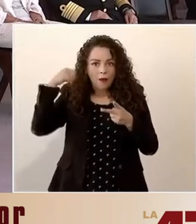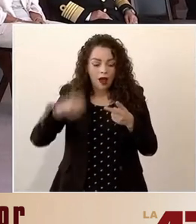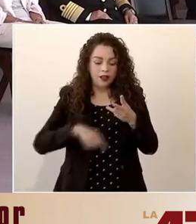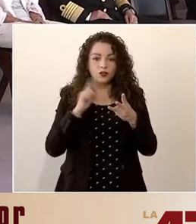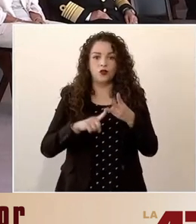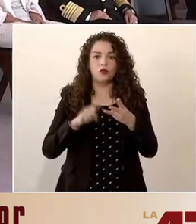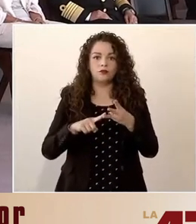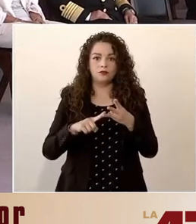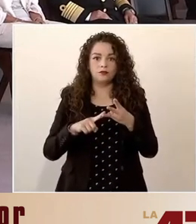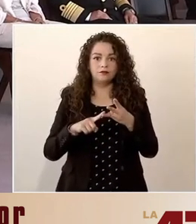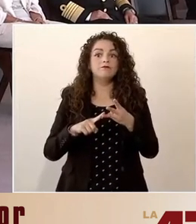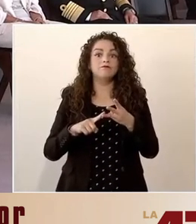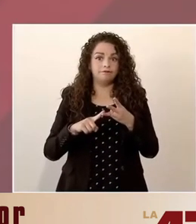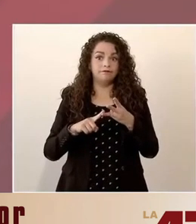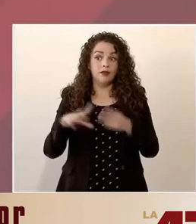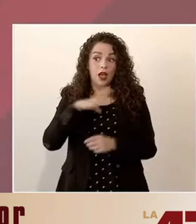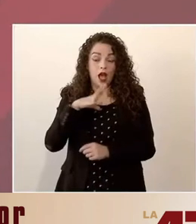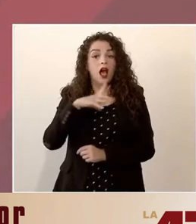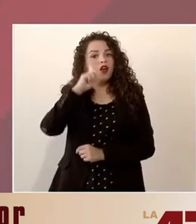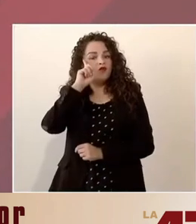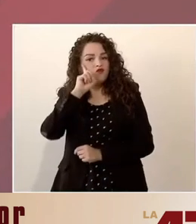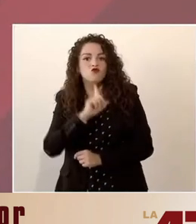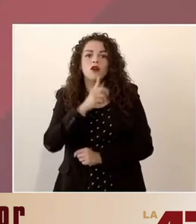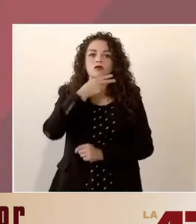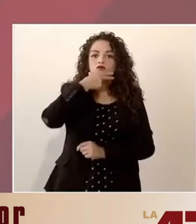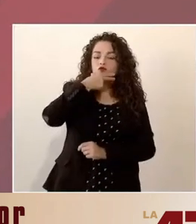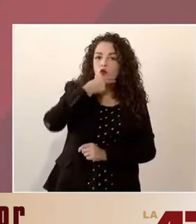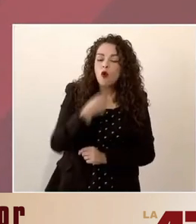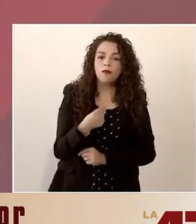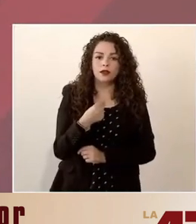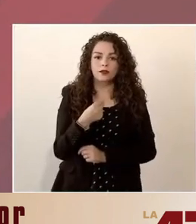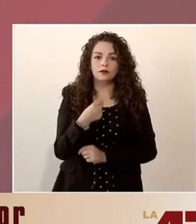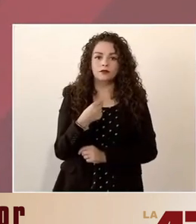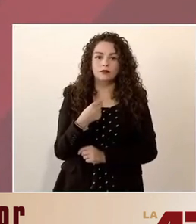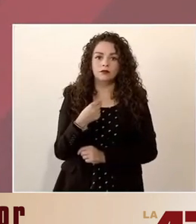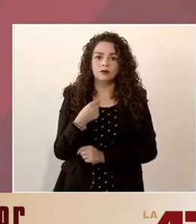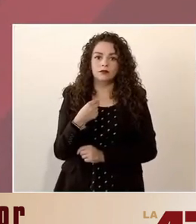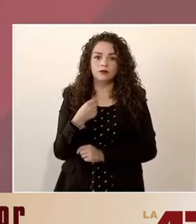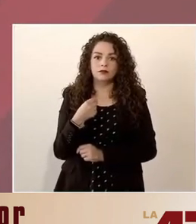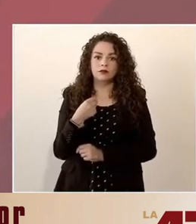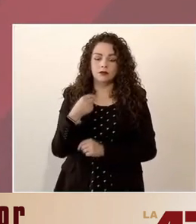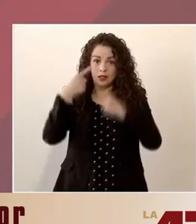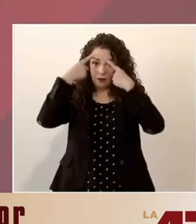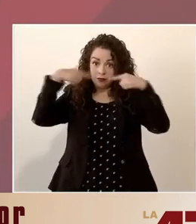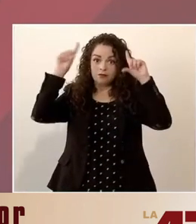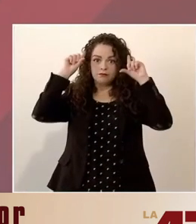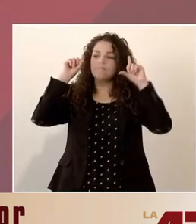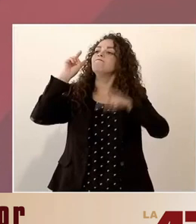allá hay mujeres, hombres de la Marina